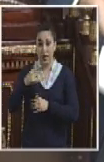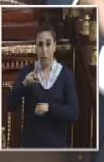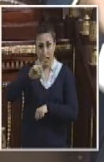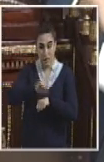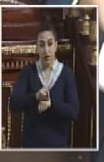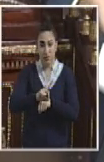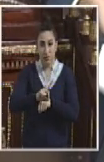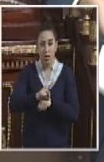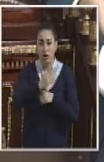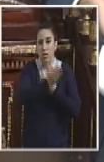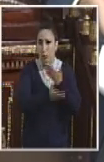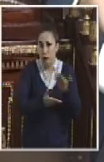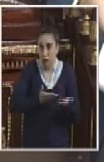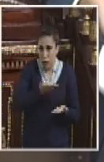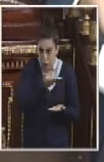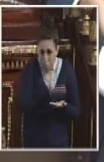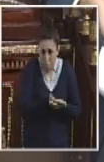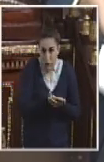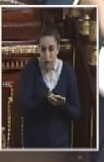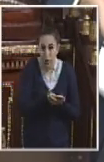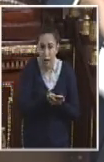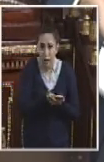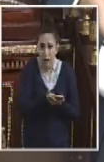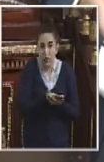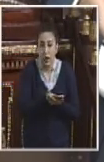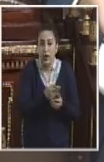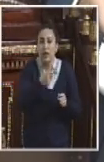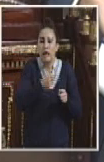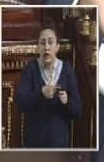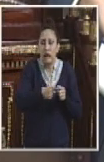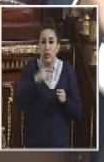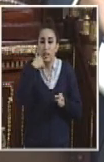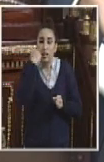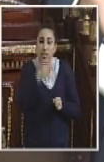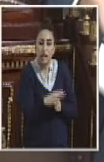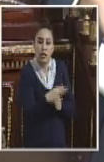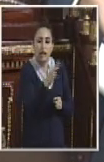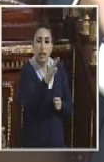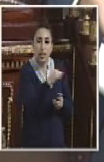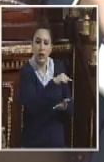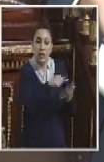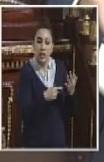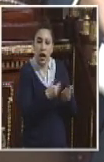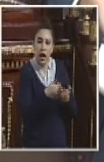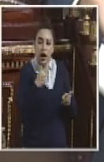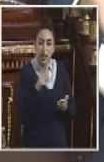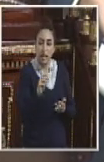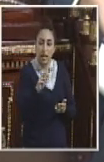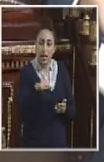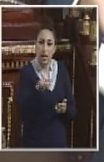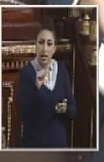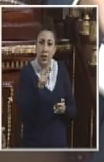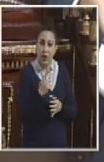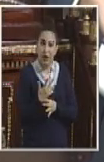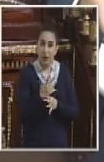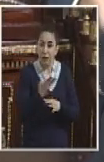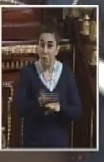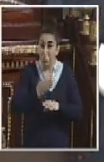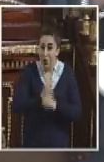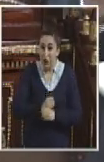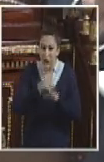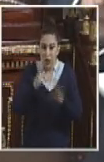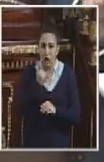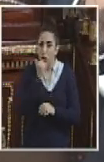siguientes, la propuesta de designación de entre las personas consideradas en la terna. Lo dice expresamente, aquí no